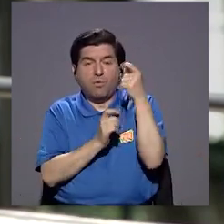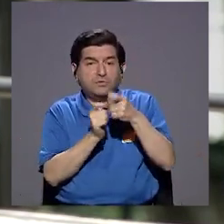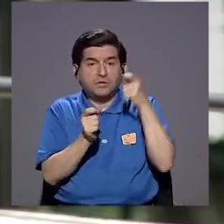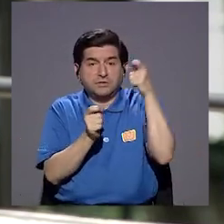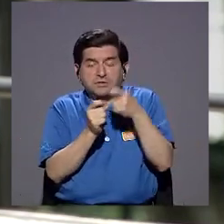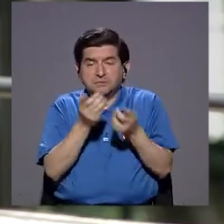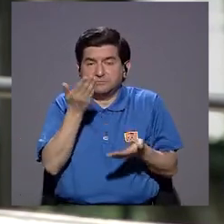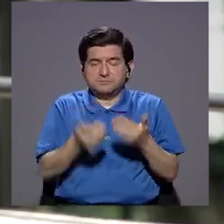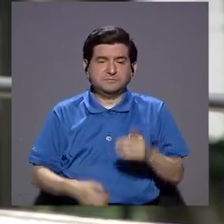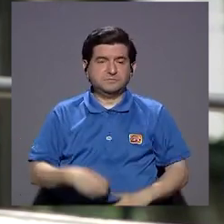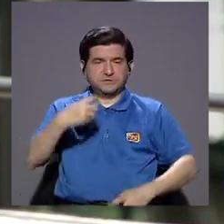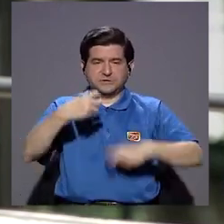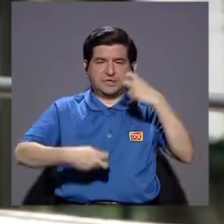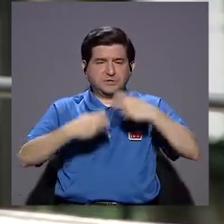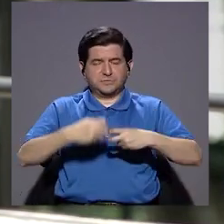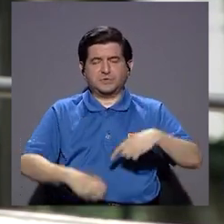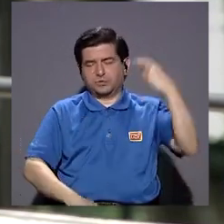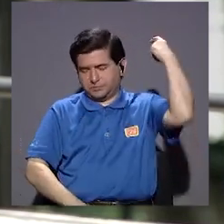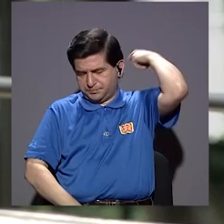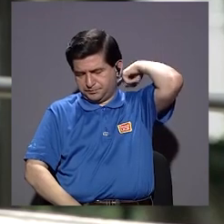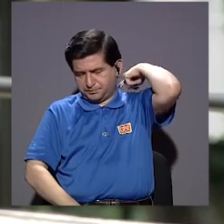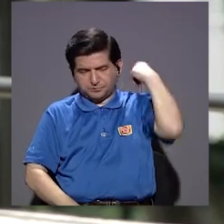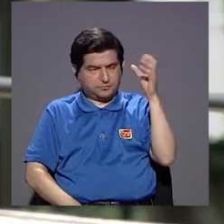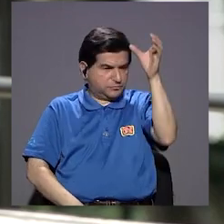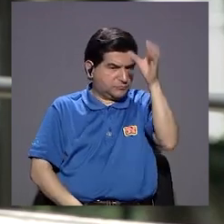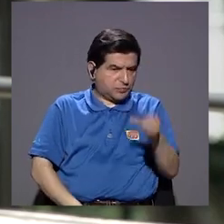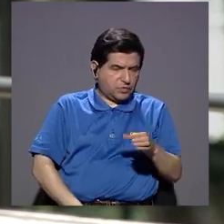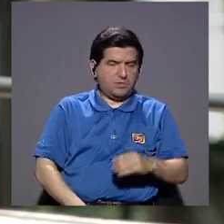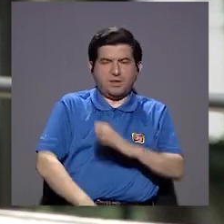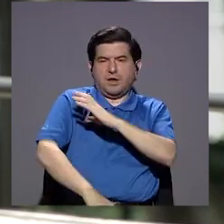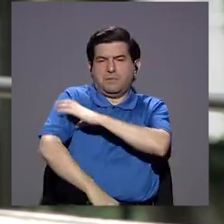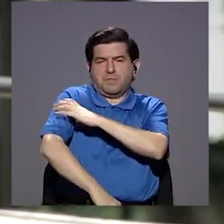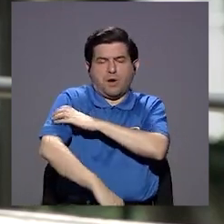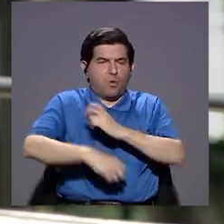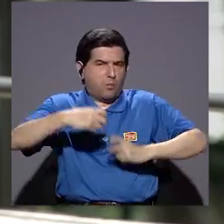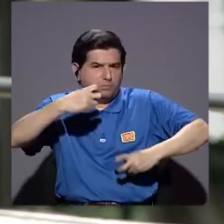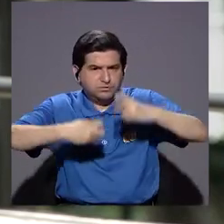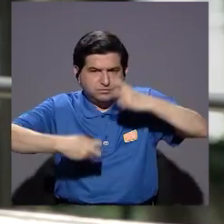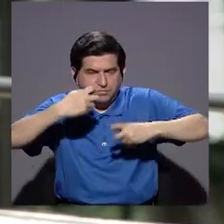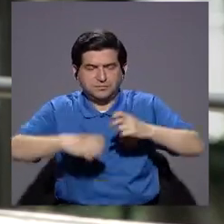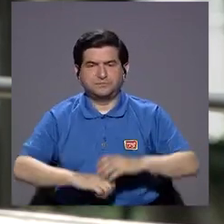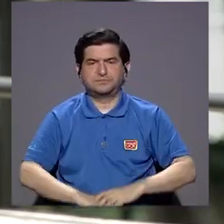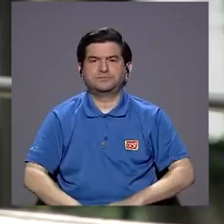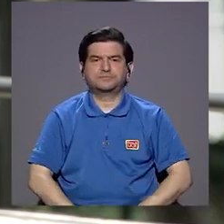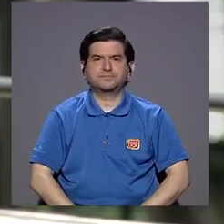sirven específicamente para dolores de columna, contracciones, ¿verdad? Contracturas, perdón.